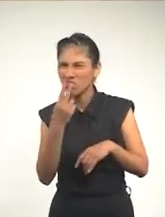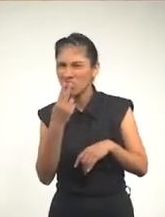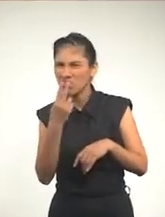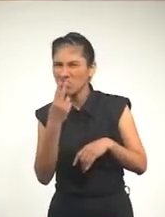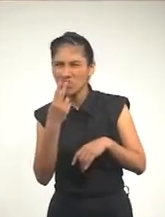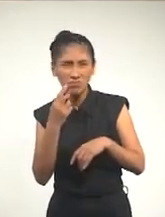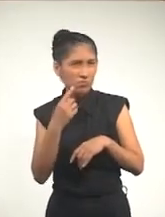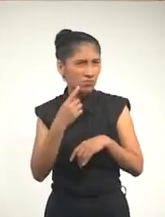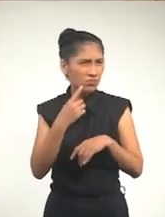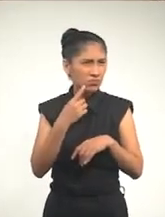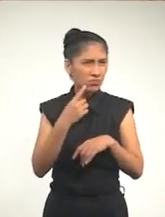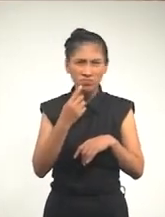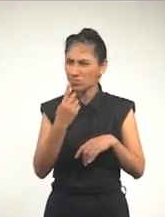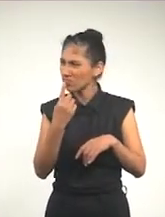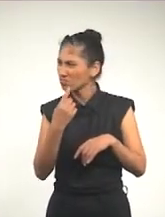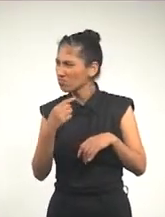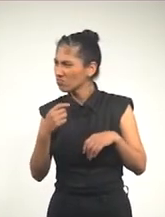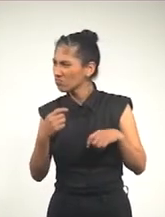¿no sientes ese olor?